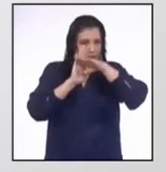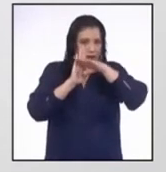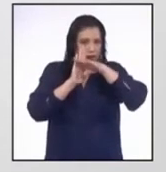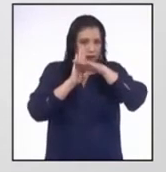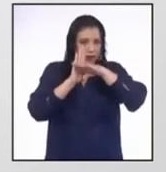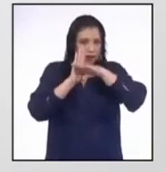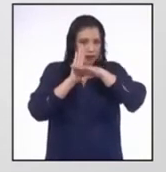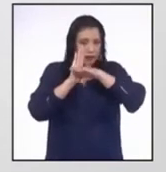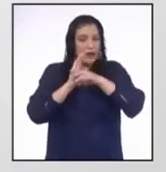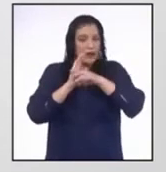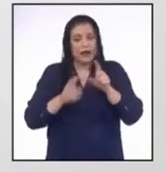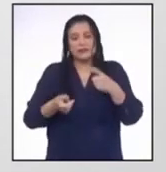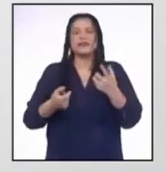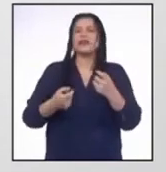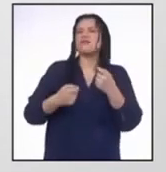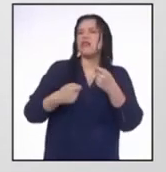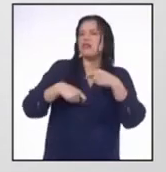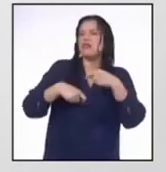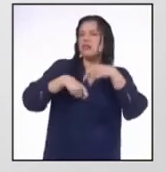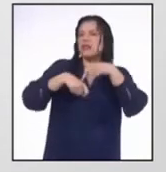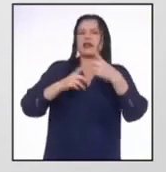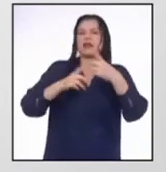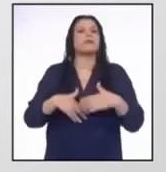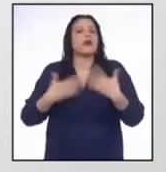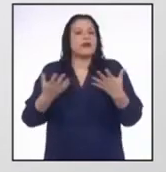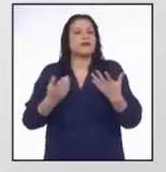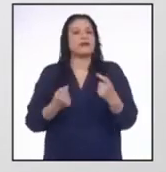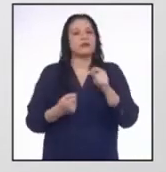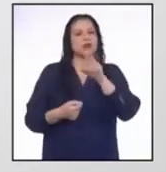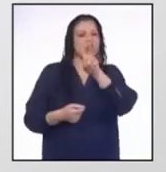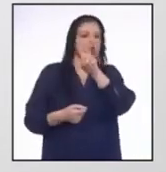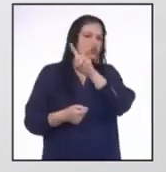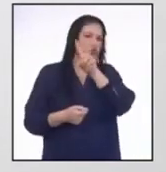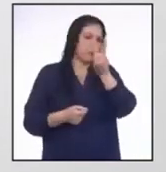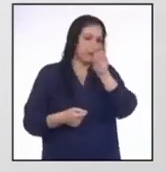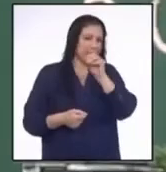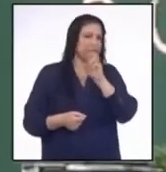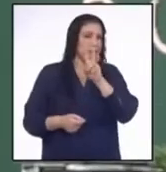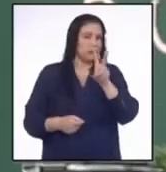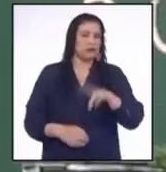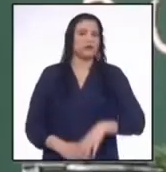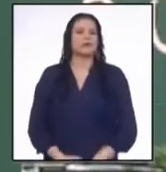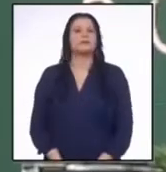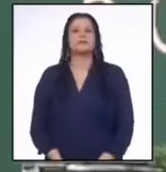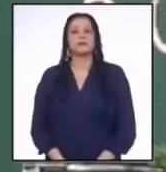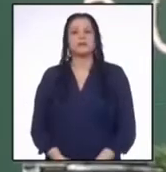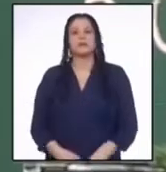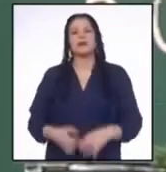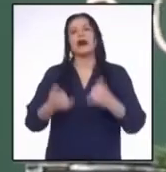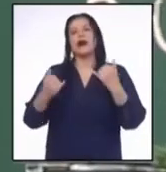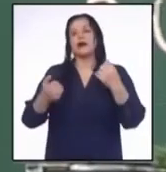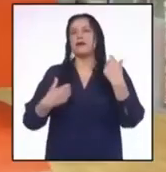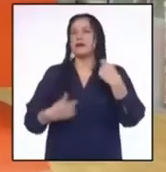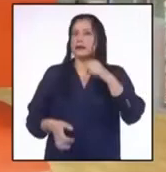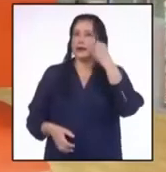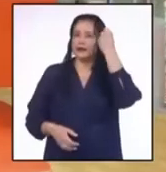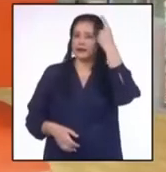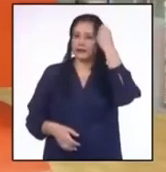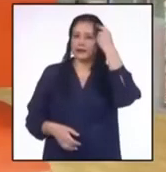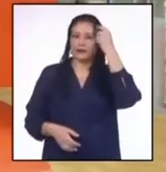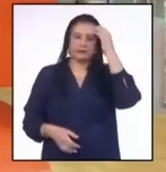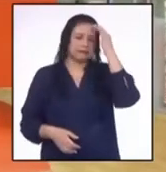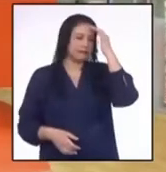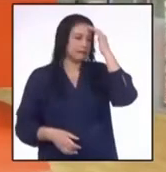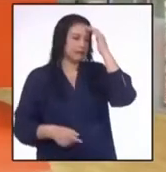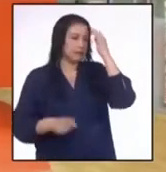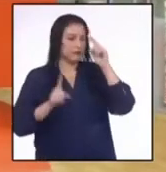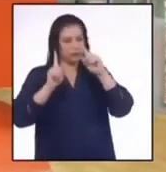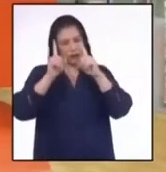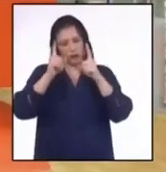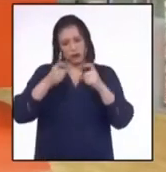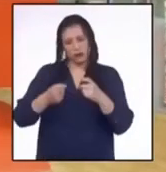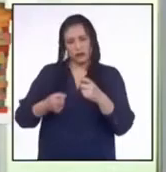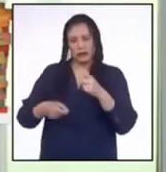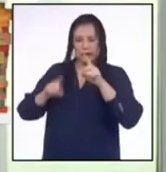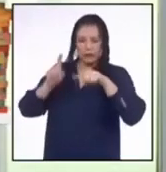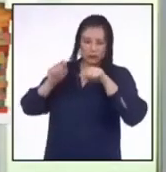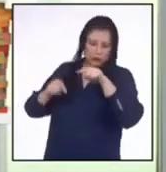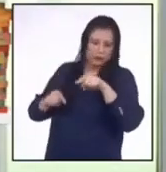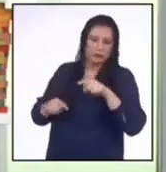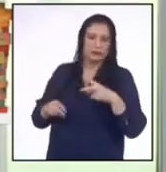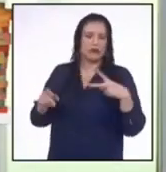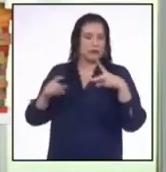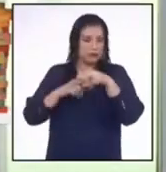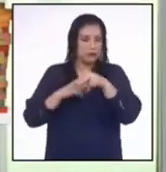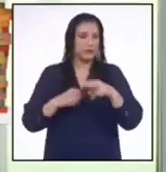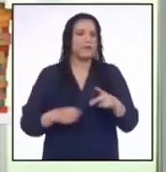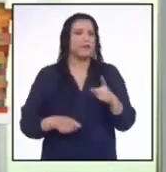valores comerciales que usualmente son de 220 voltios. Ahora sí entendí. Perdón, habías preguntado algo antes cuando te interrumpí, ¿no?